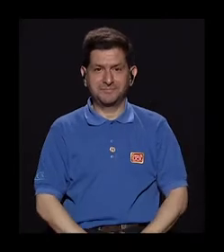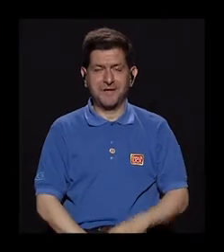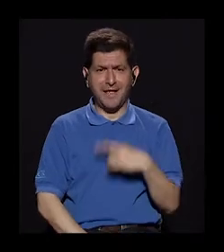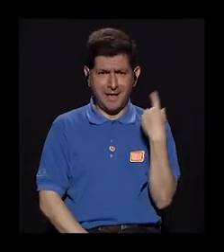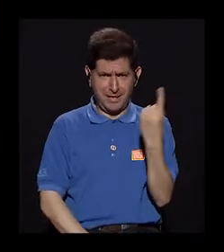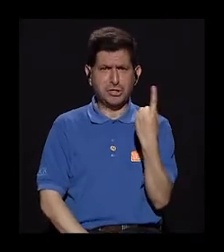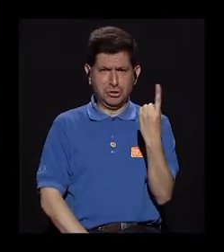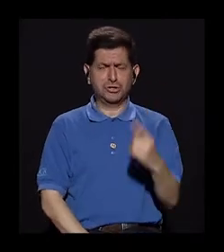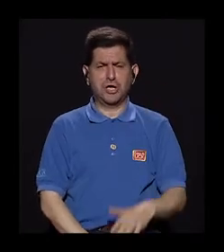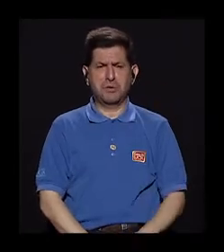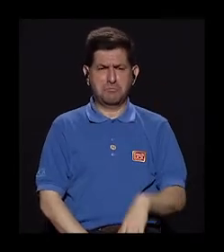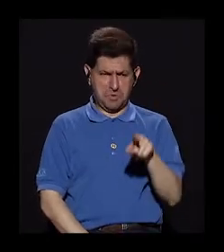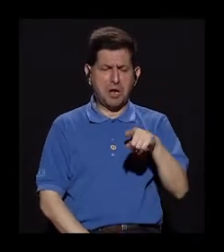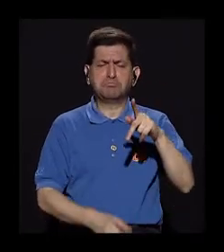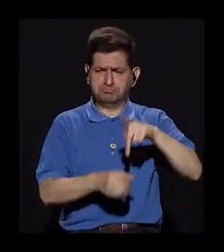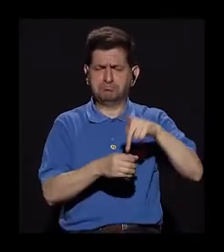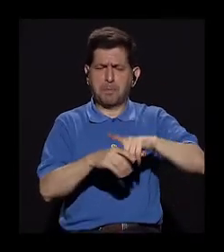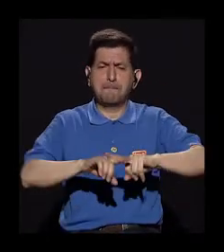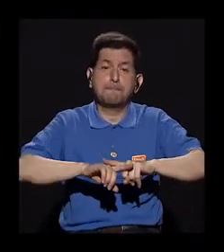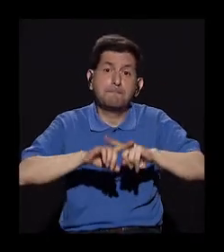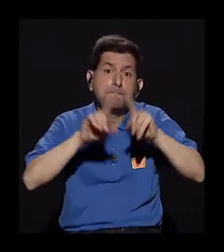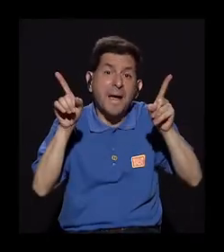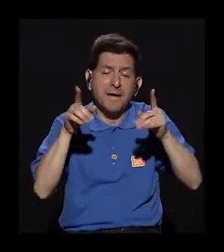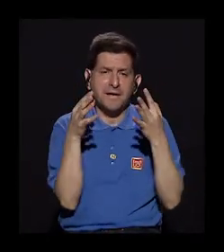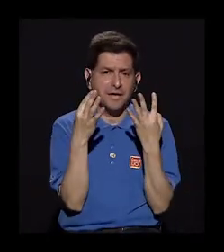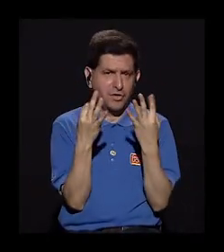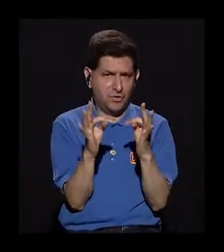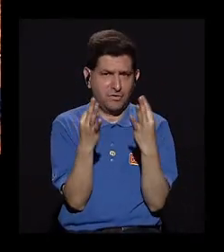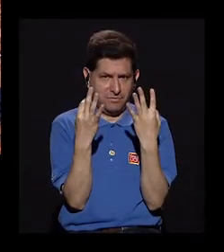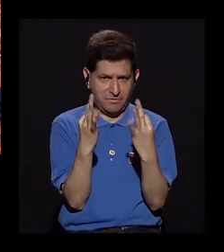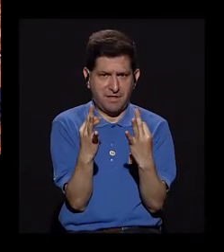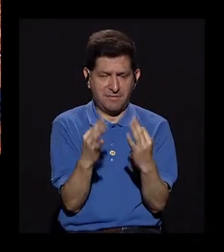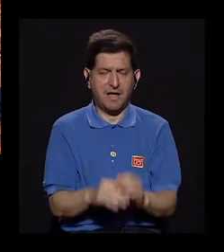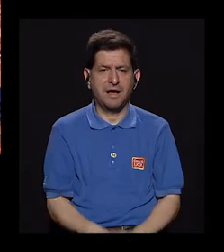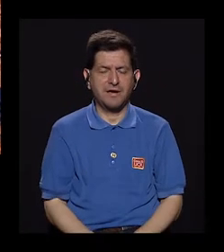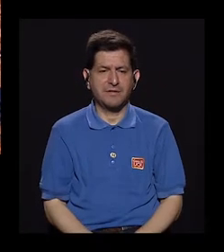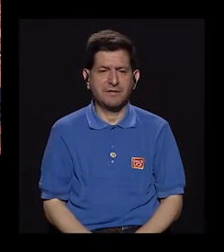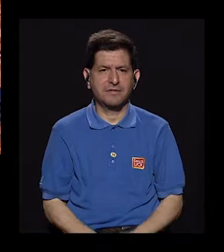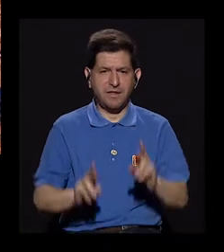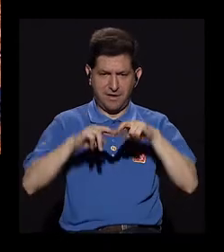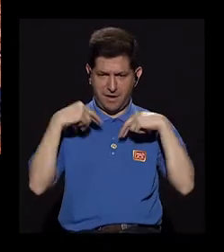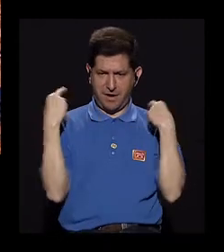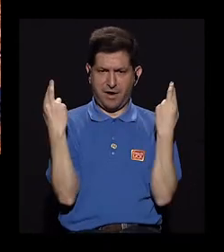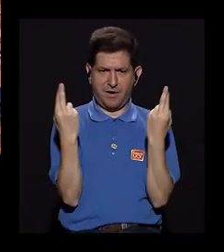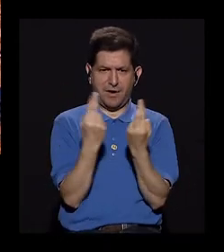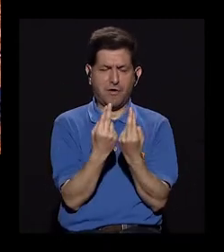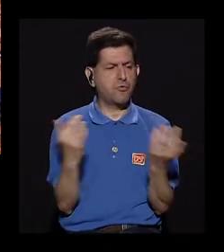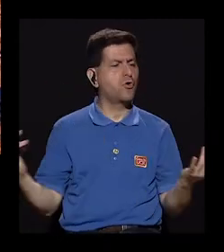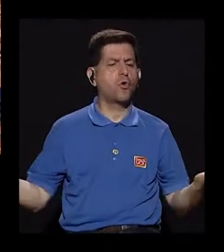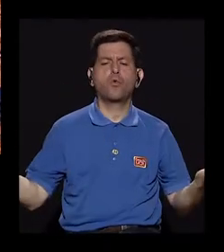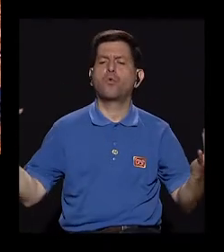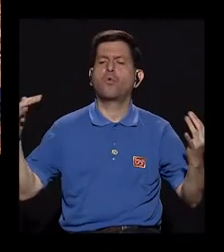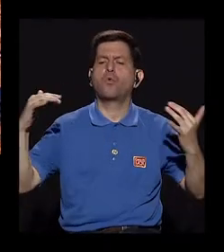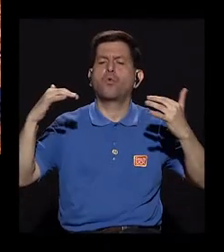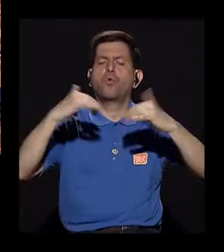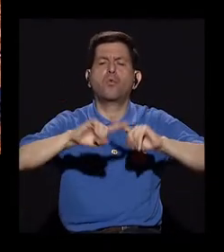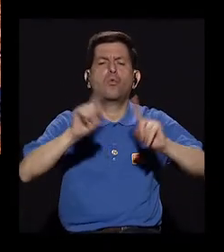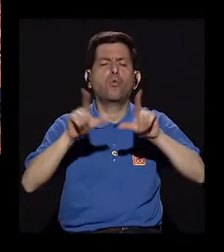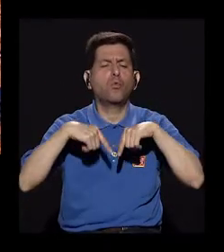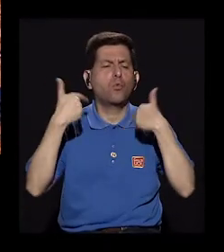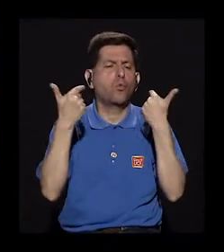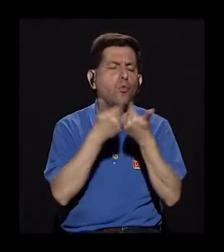¿verdad? Siempre hay arquitectos, pero se trata de reunir, ¿verdad?, una gran cantidad